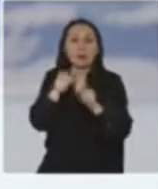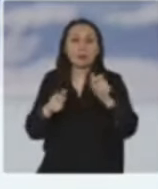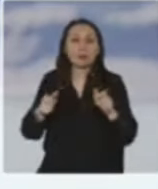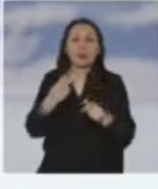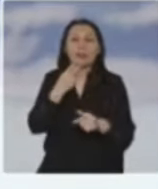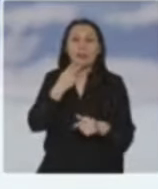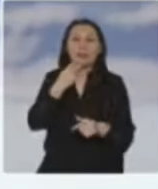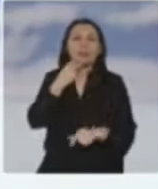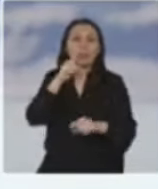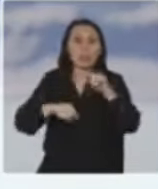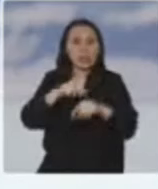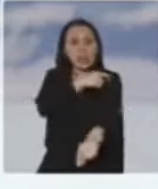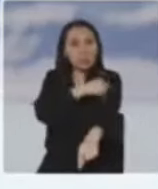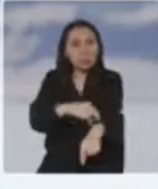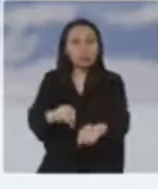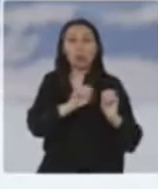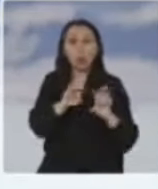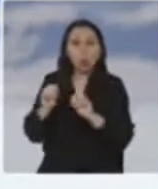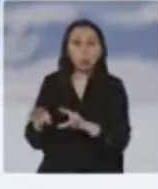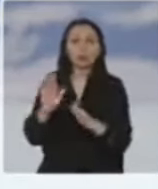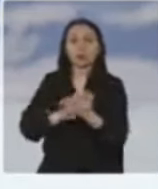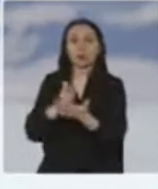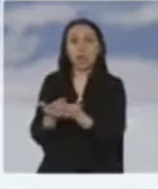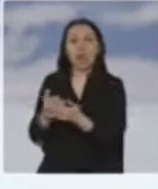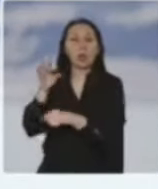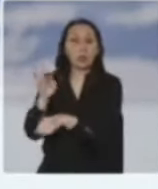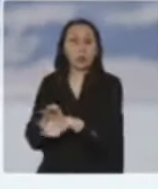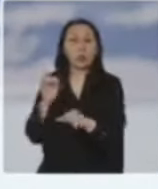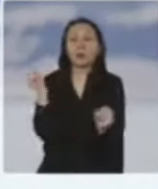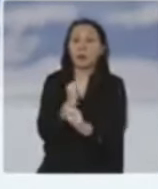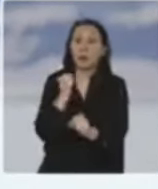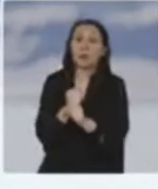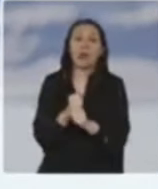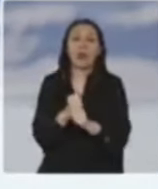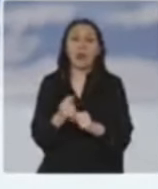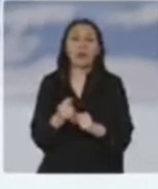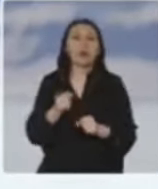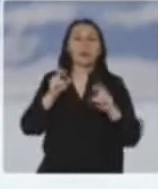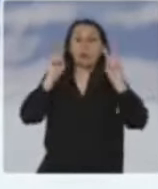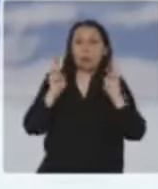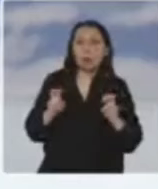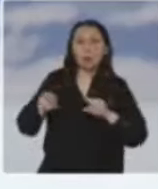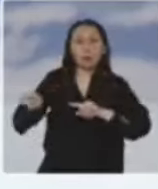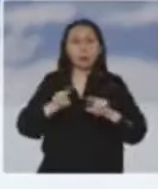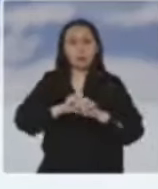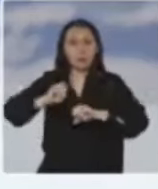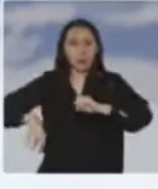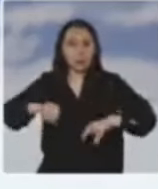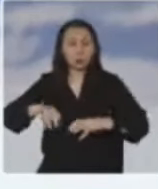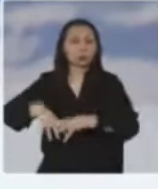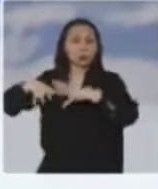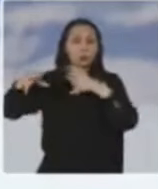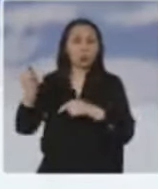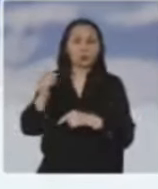territorio insisto en materia de Educación en materia de salud en materia de empleo en materia de gestión de residuo lo